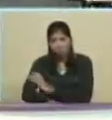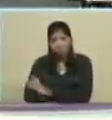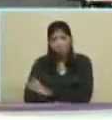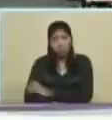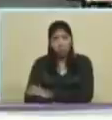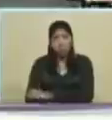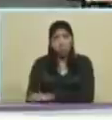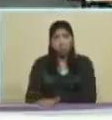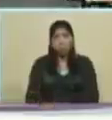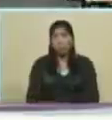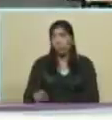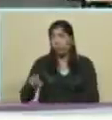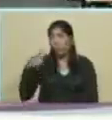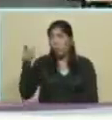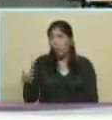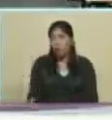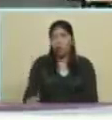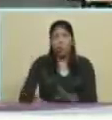Henry Falcón,